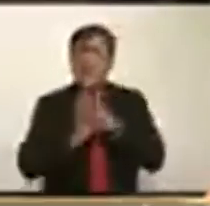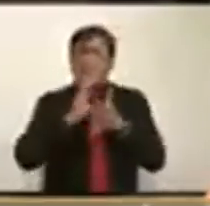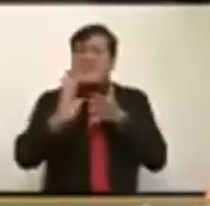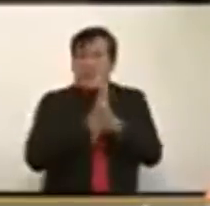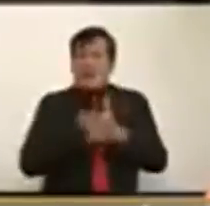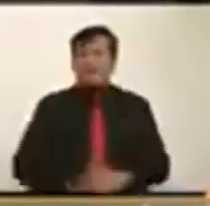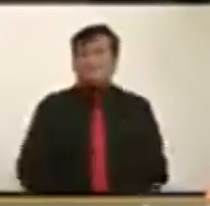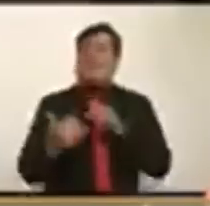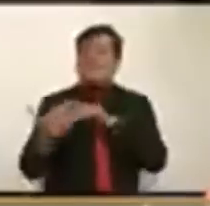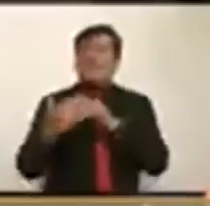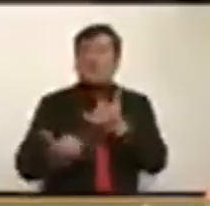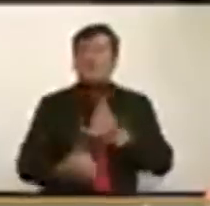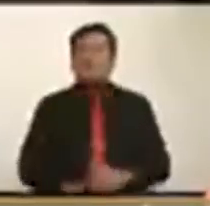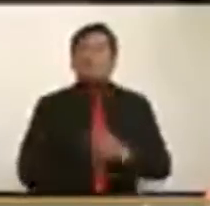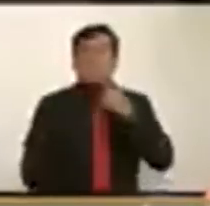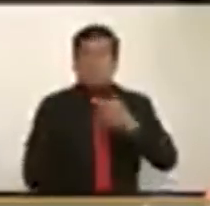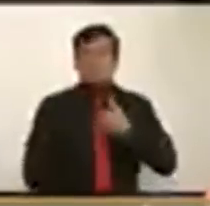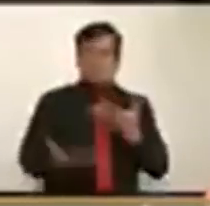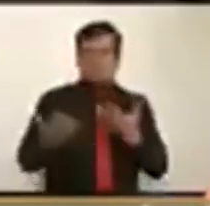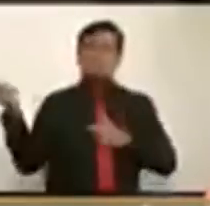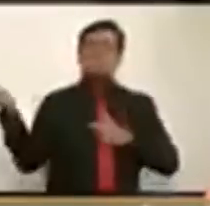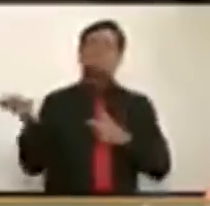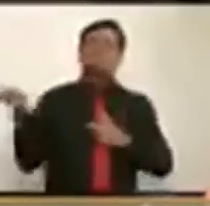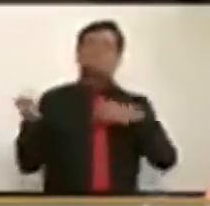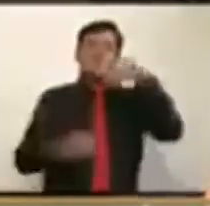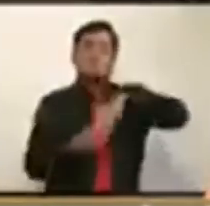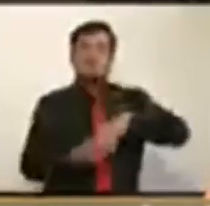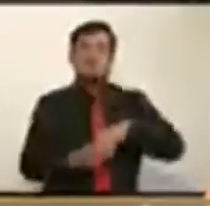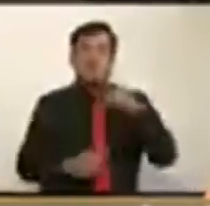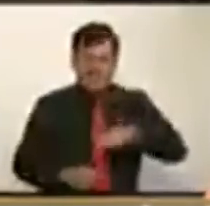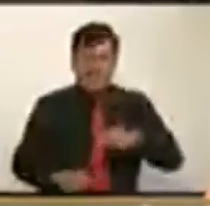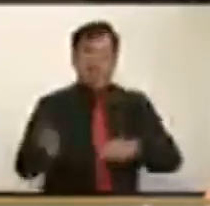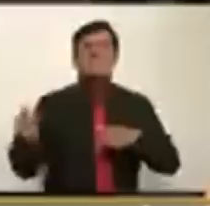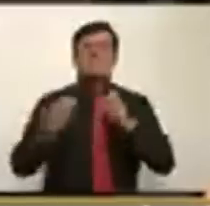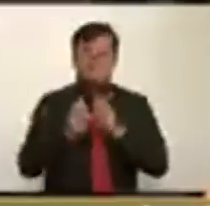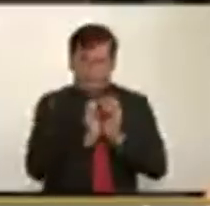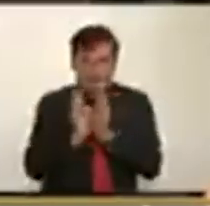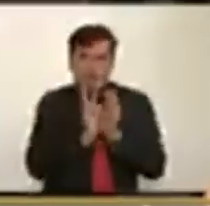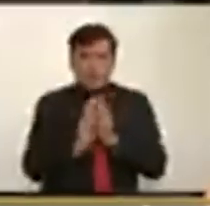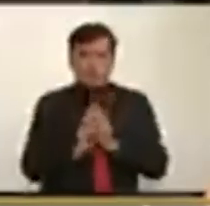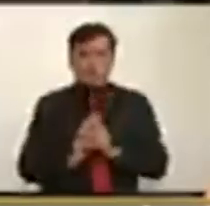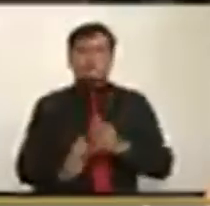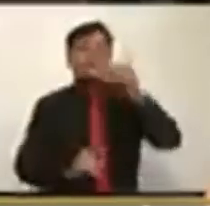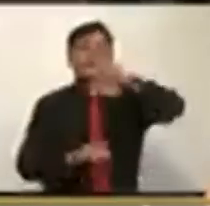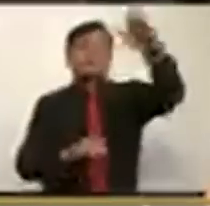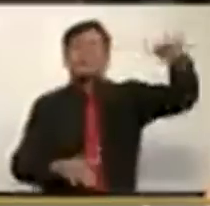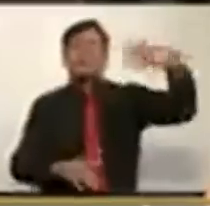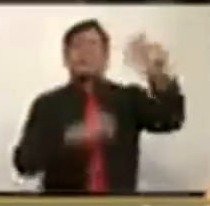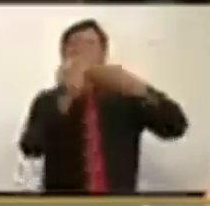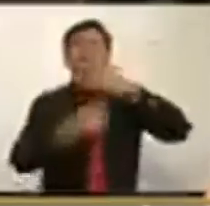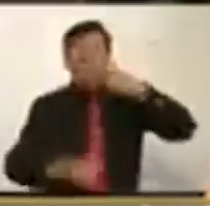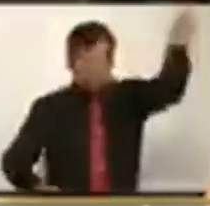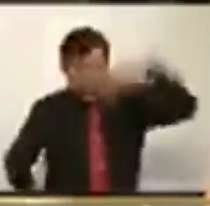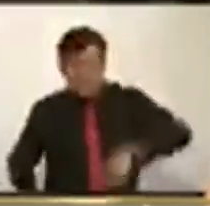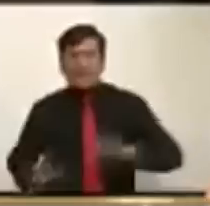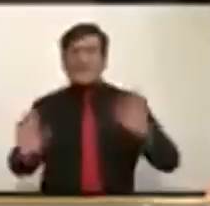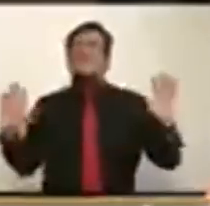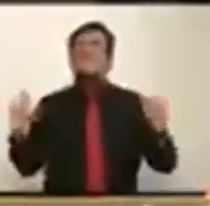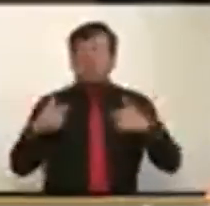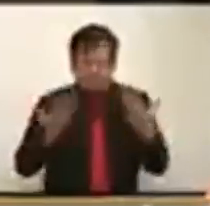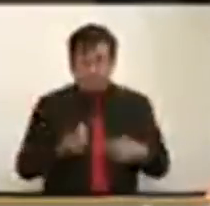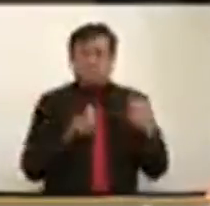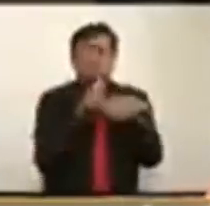sí prefiero un guerrillero en el Congreso que un guerrillero en la montaña. Y prefiero que no haya narcotráfico en Colombia. Y